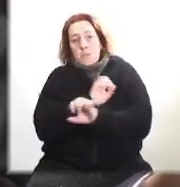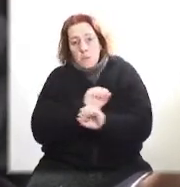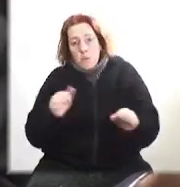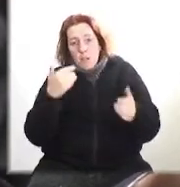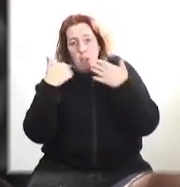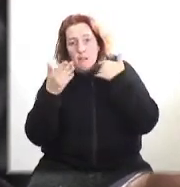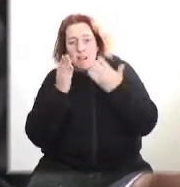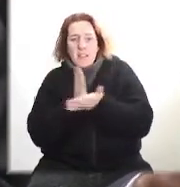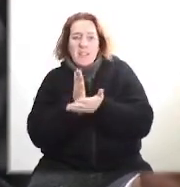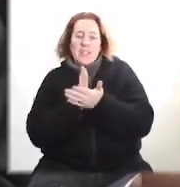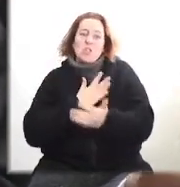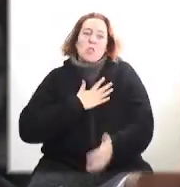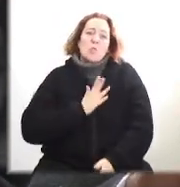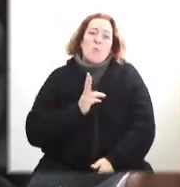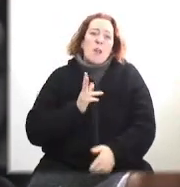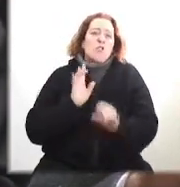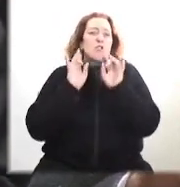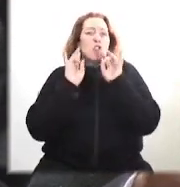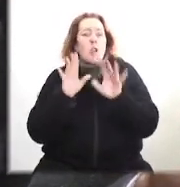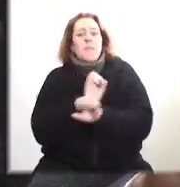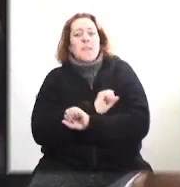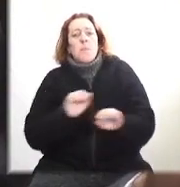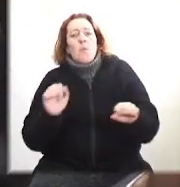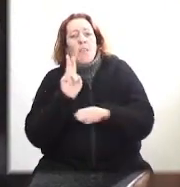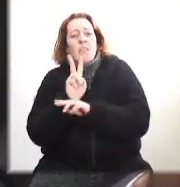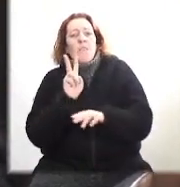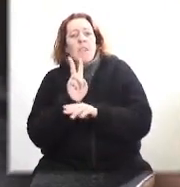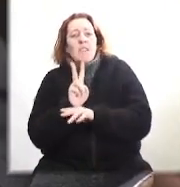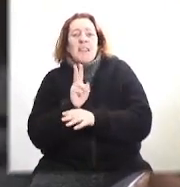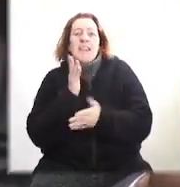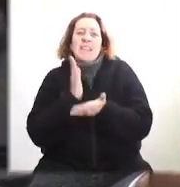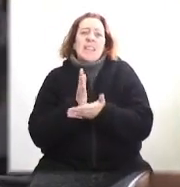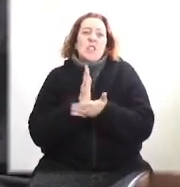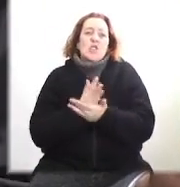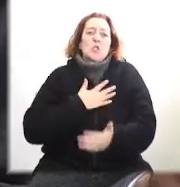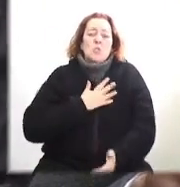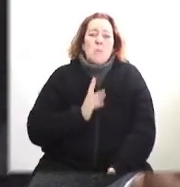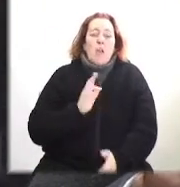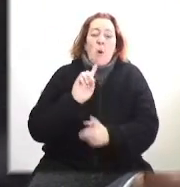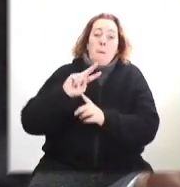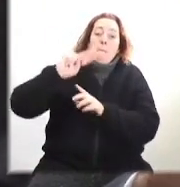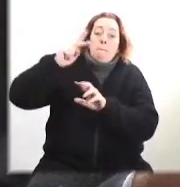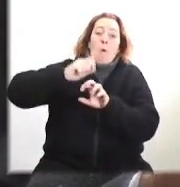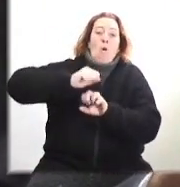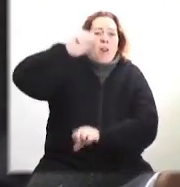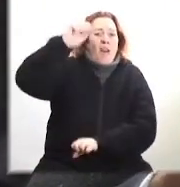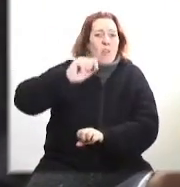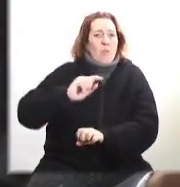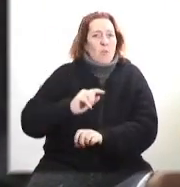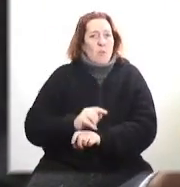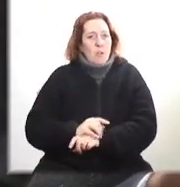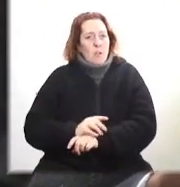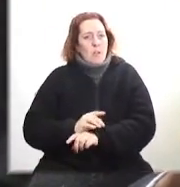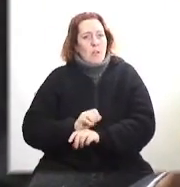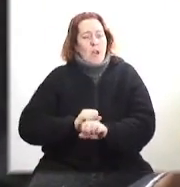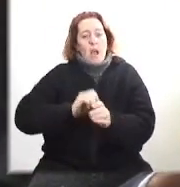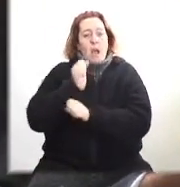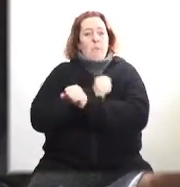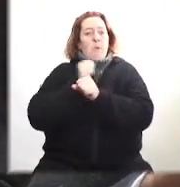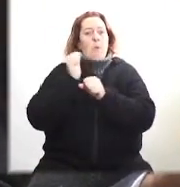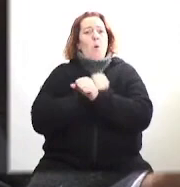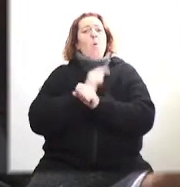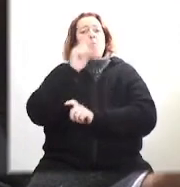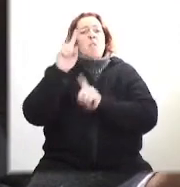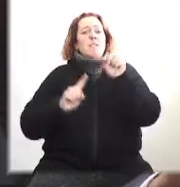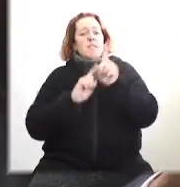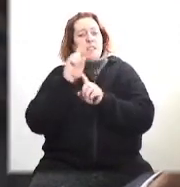humanos, solo pueden defender los derechos humanos el que tiene un posgrado en derechos humanos, el que pasó por la Universidad de la República. Y